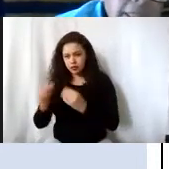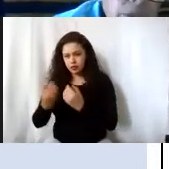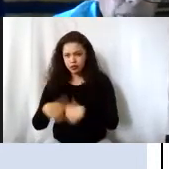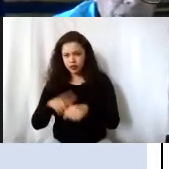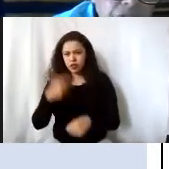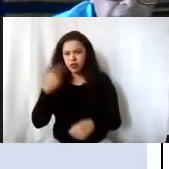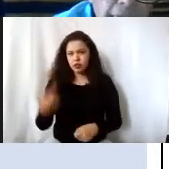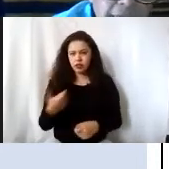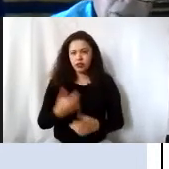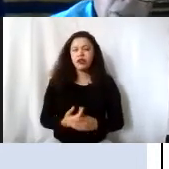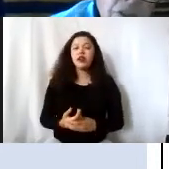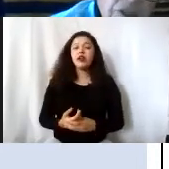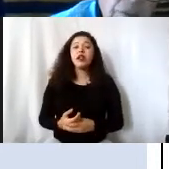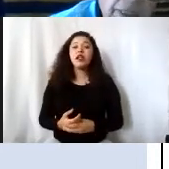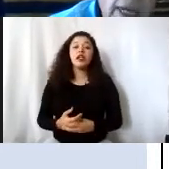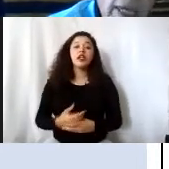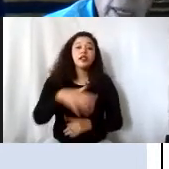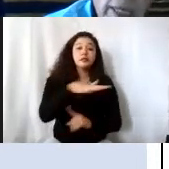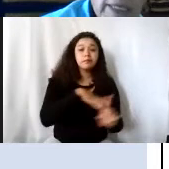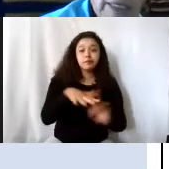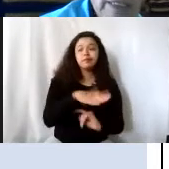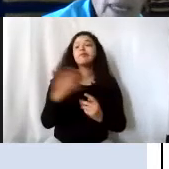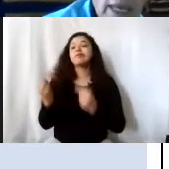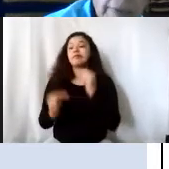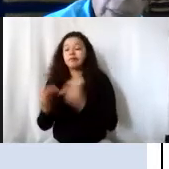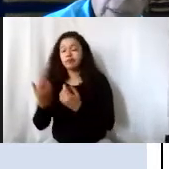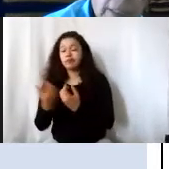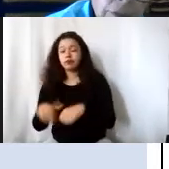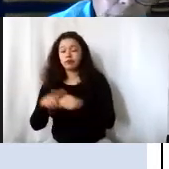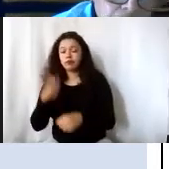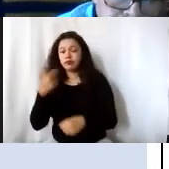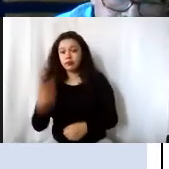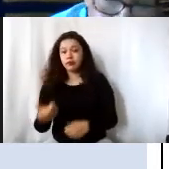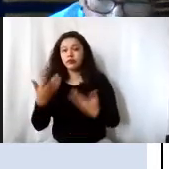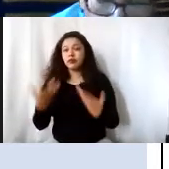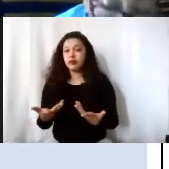aquí situación y clase socioeconómica, ella ya está